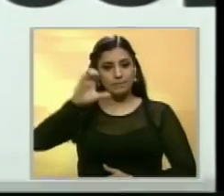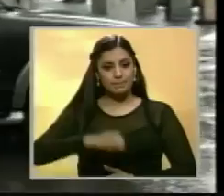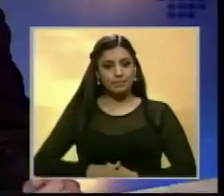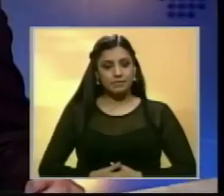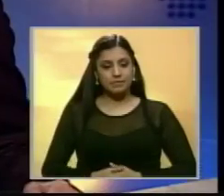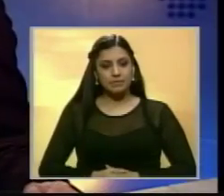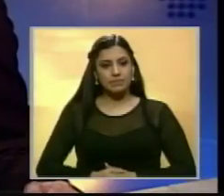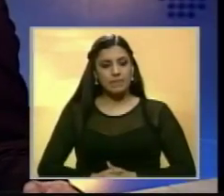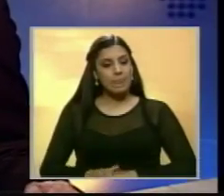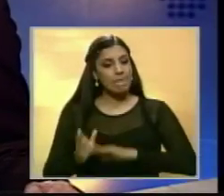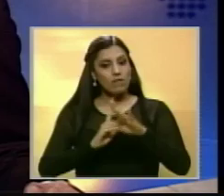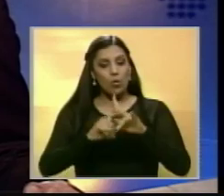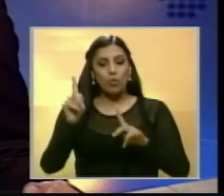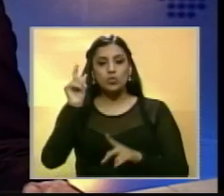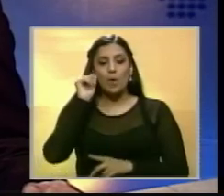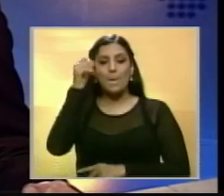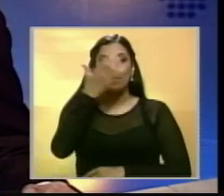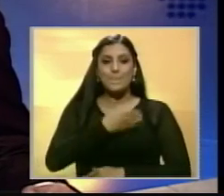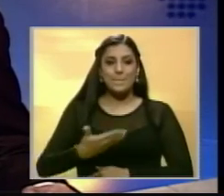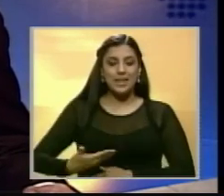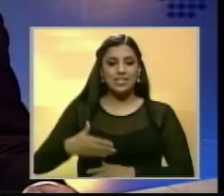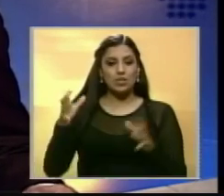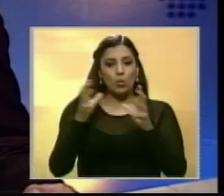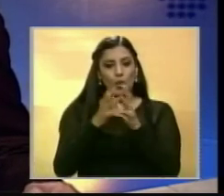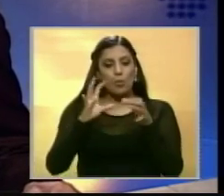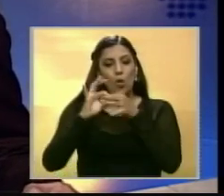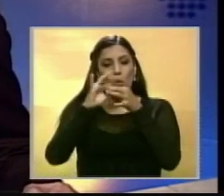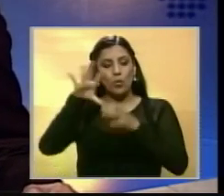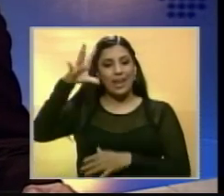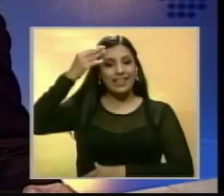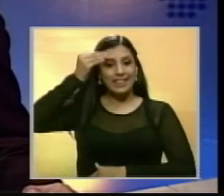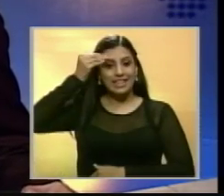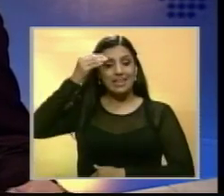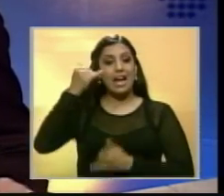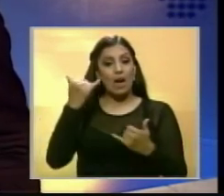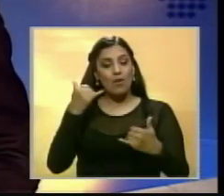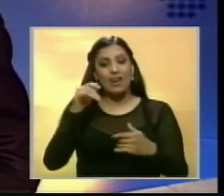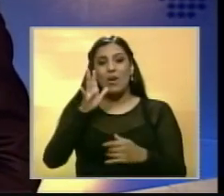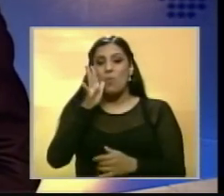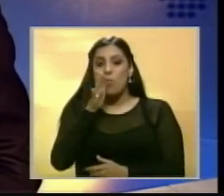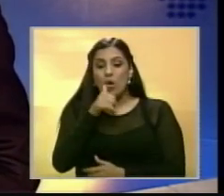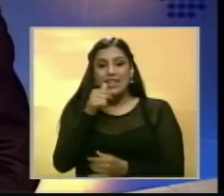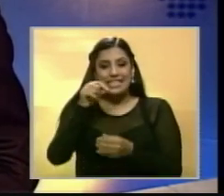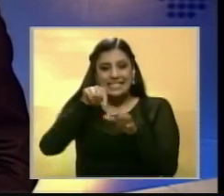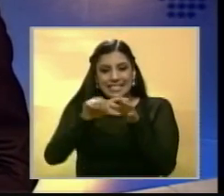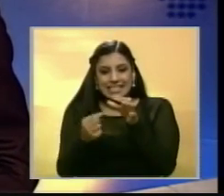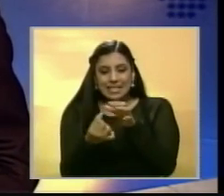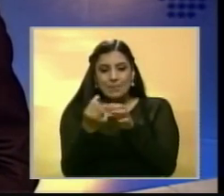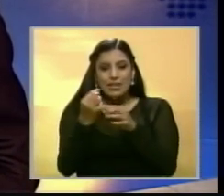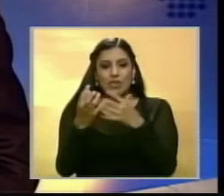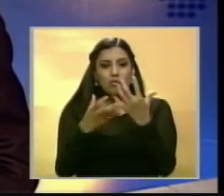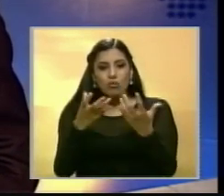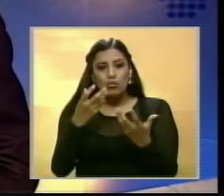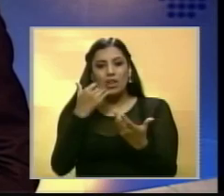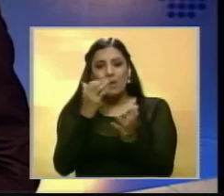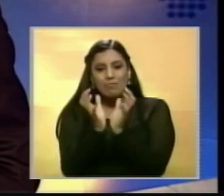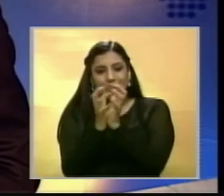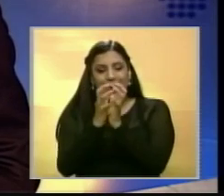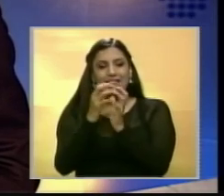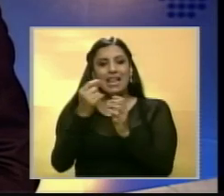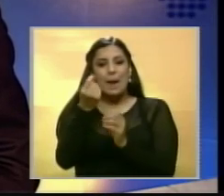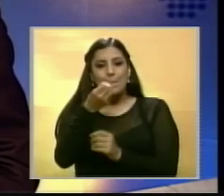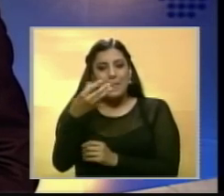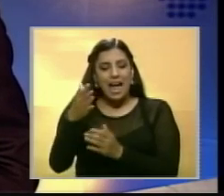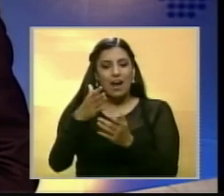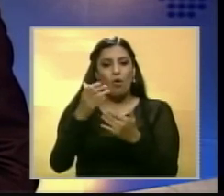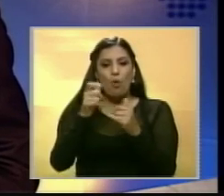país. Irán Gaviria, presidente del partido Unión y Entendimiento, aseveró que la escasez de semillas, de verduras, hortalizas, maíz blanco,